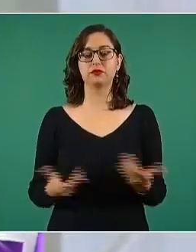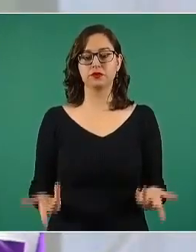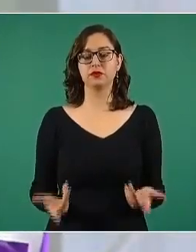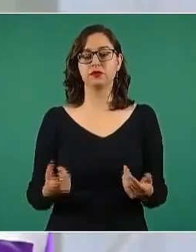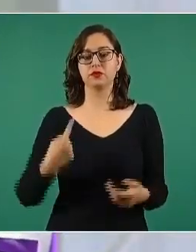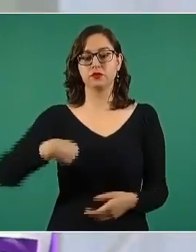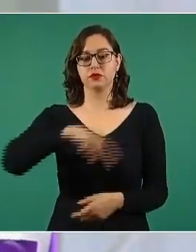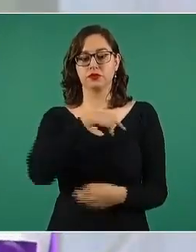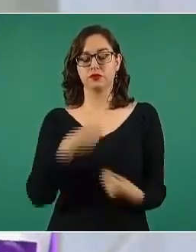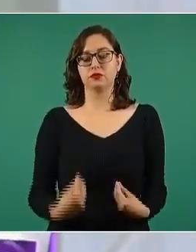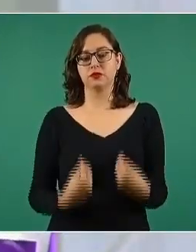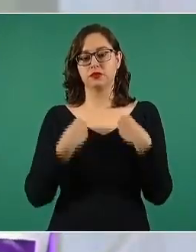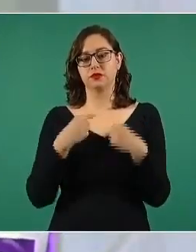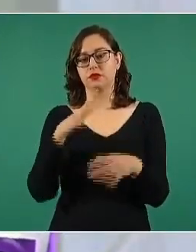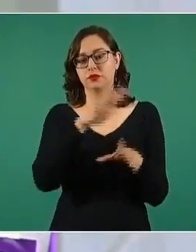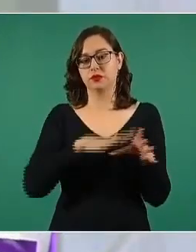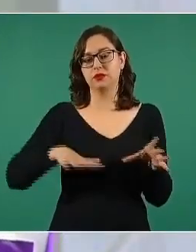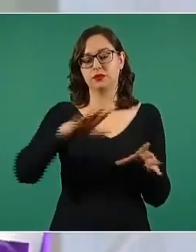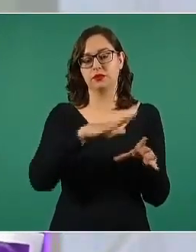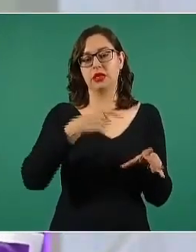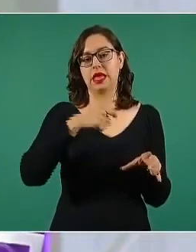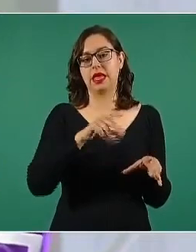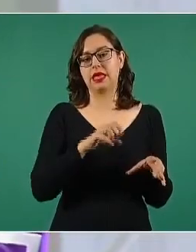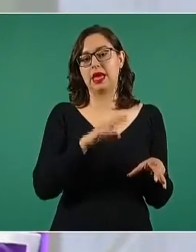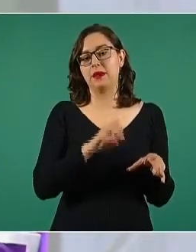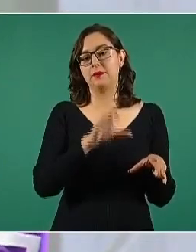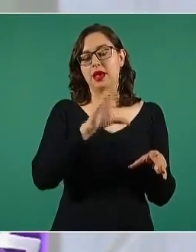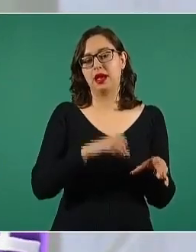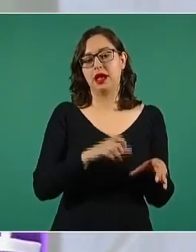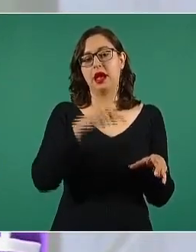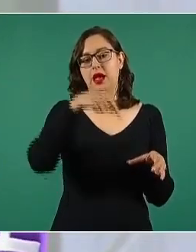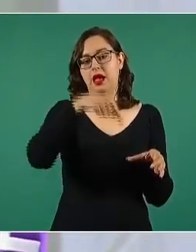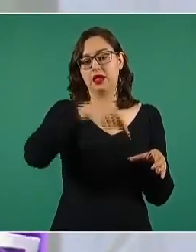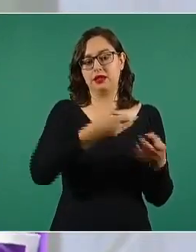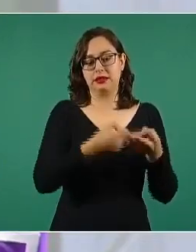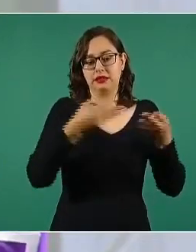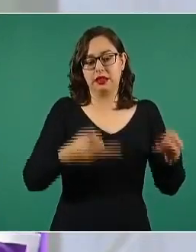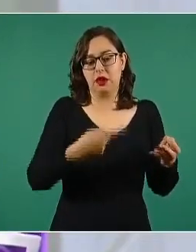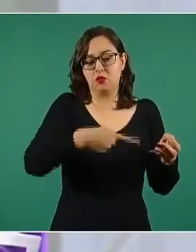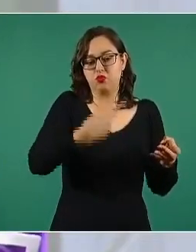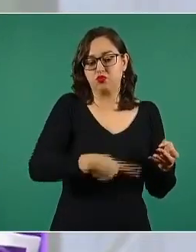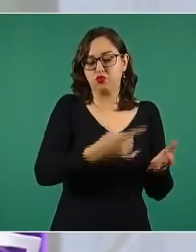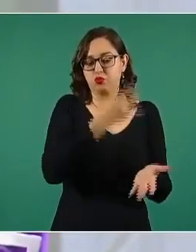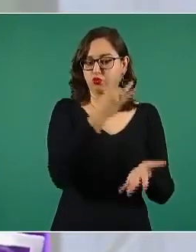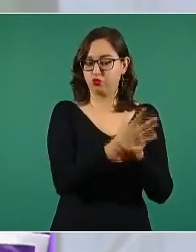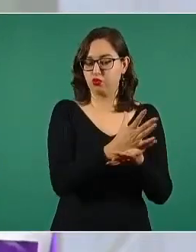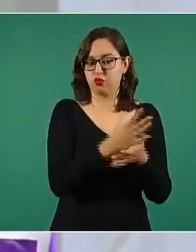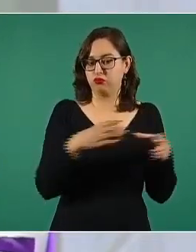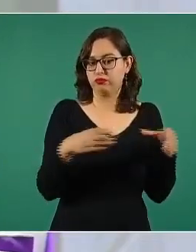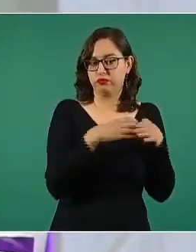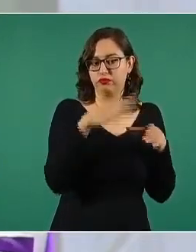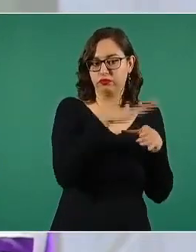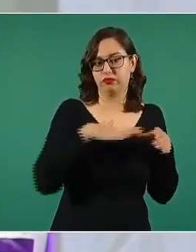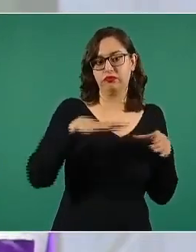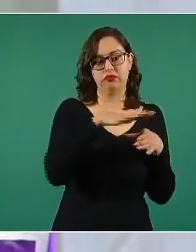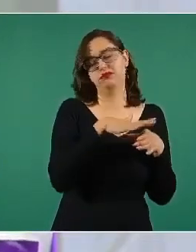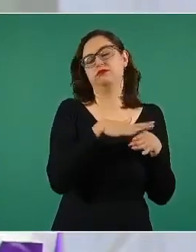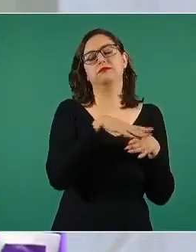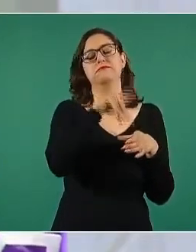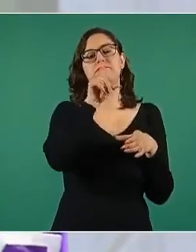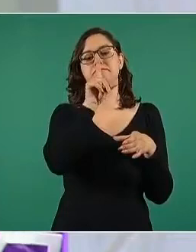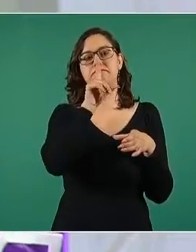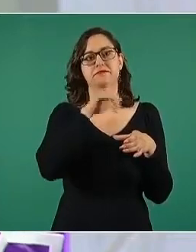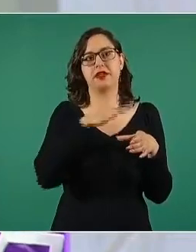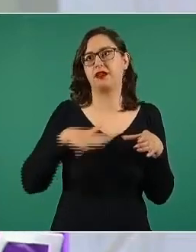pero mantenemos que nuestras tierras no son únicas y que se expanden más allá del código postal de